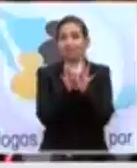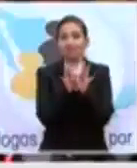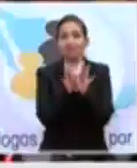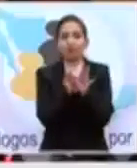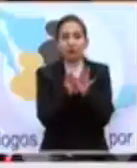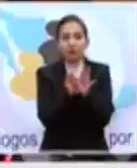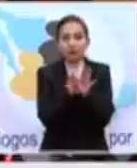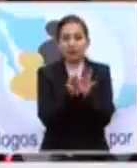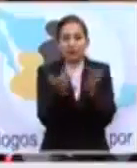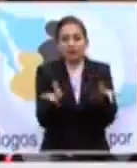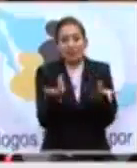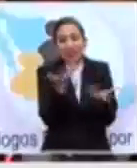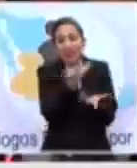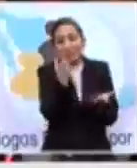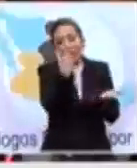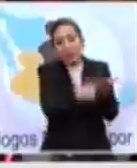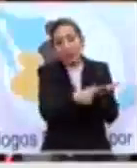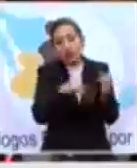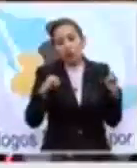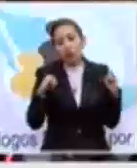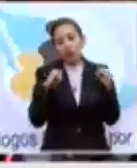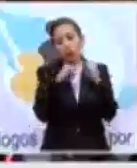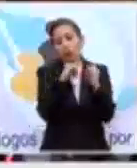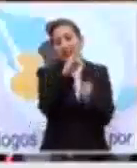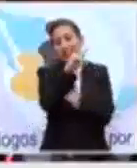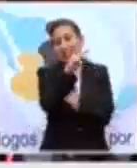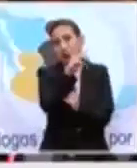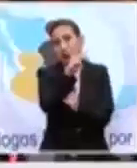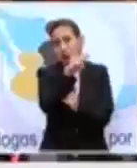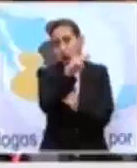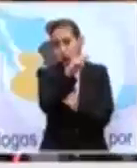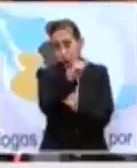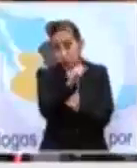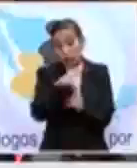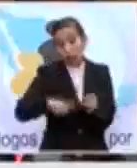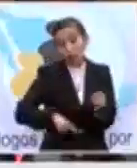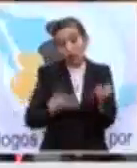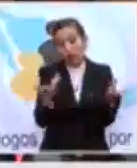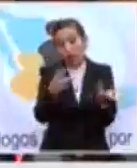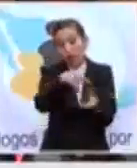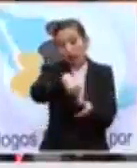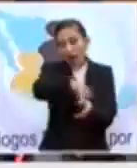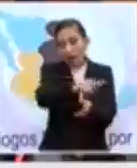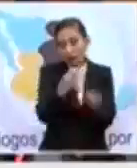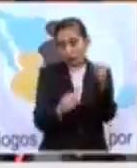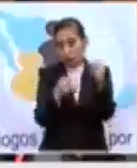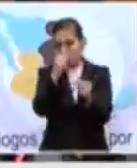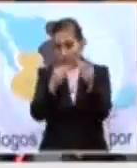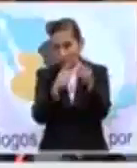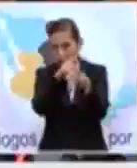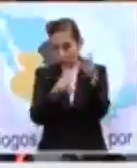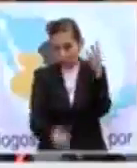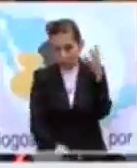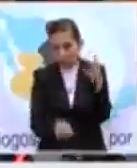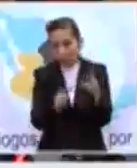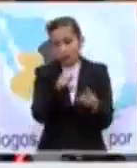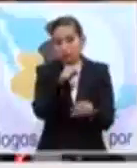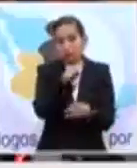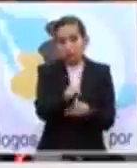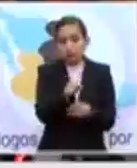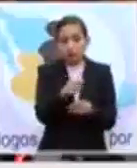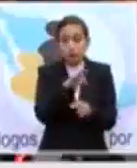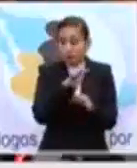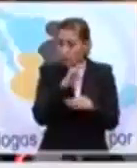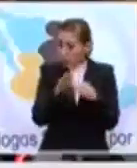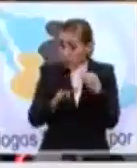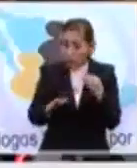la actuación institucional por parte del gobierno en todos sus niveles y por parte de